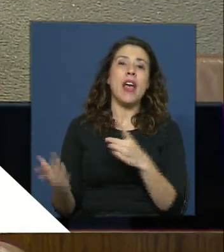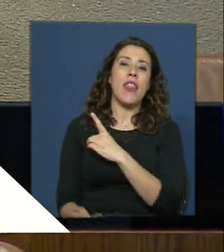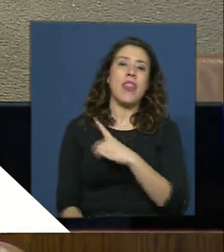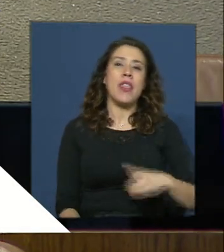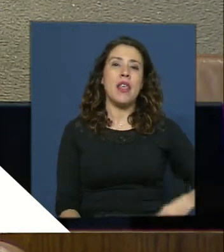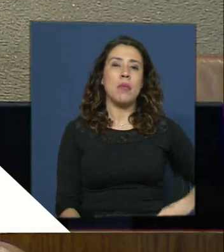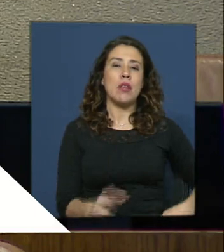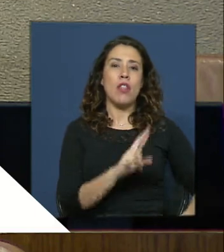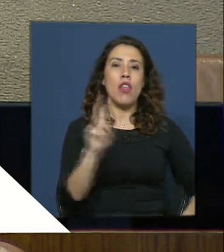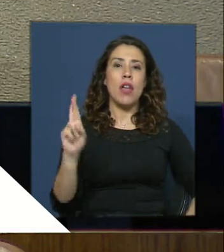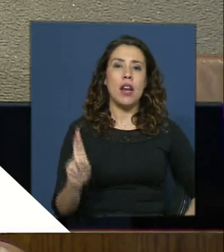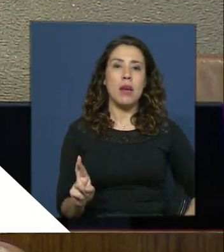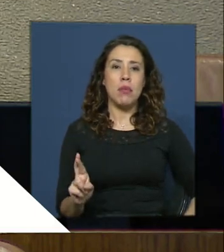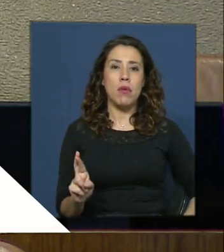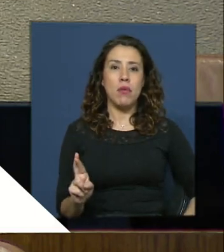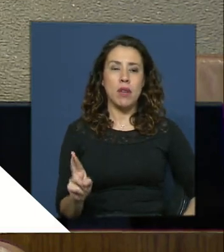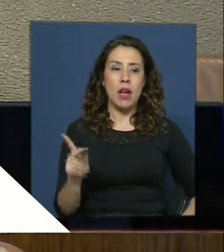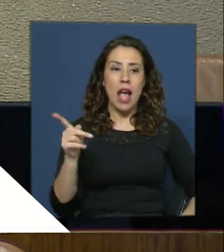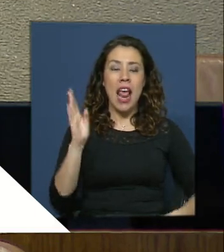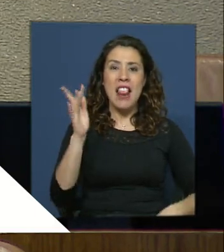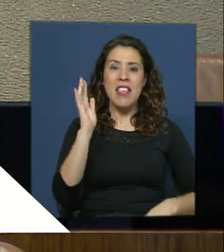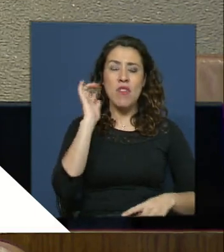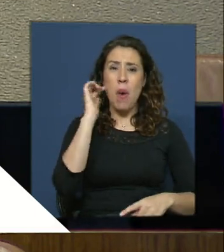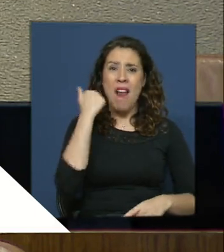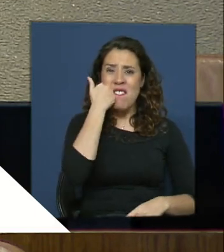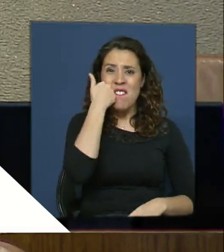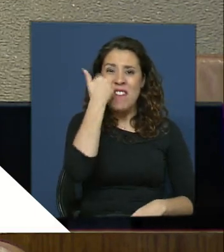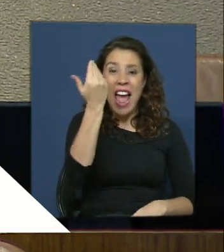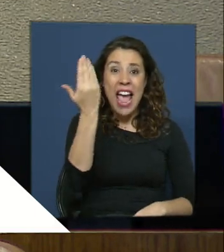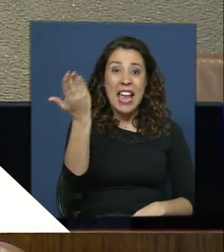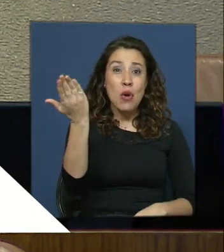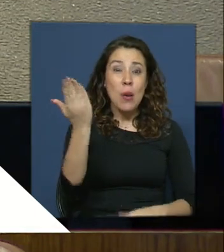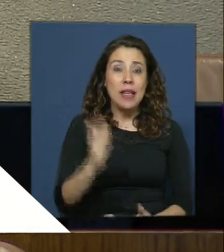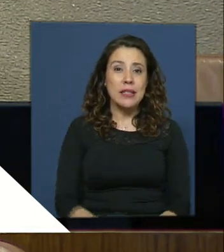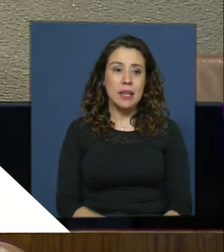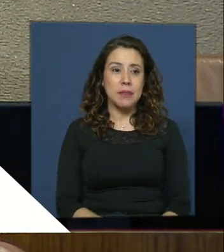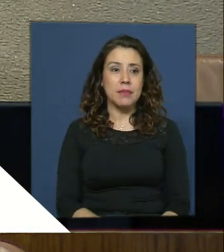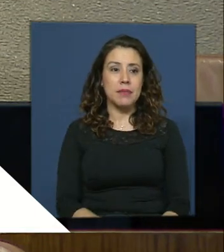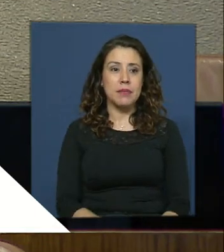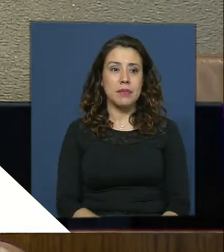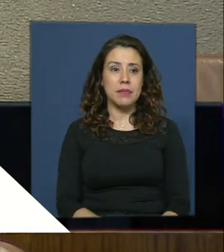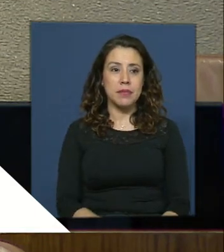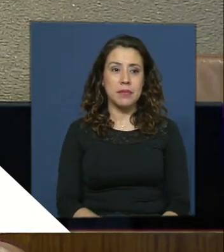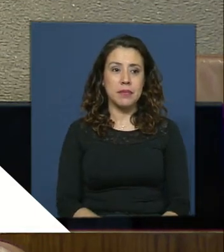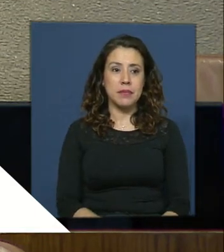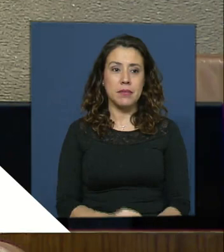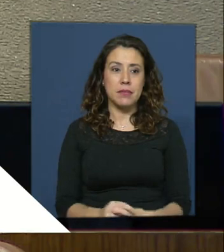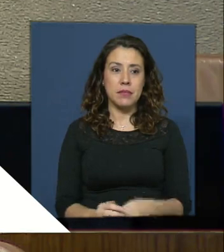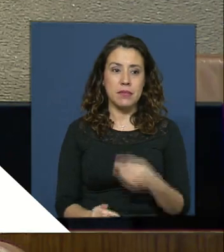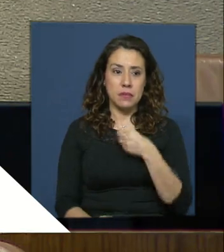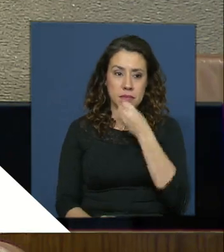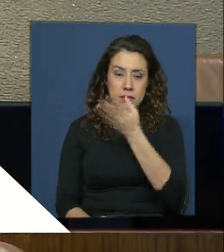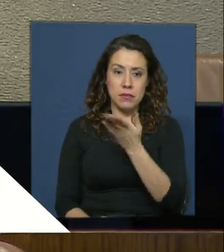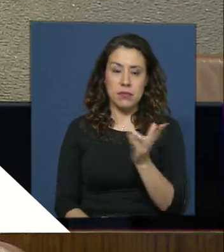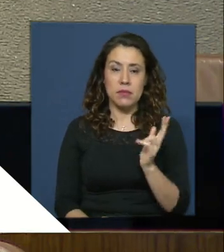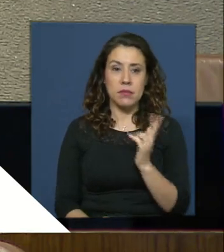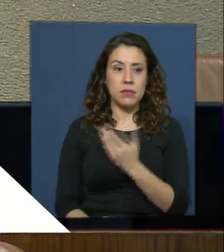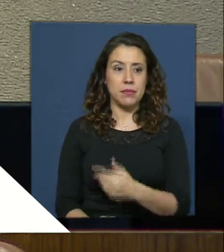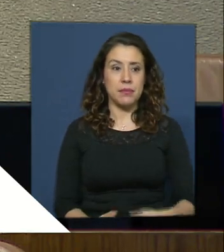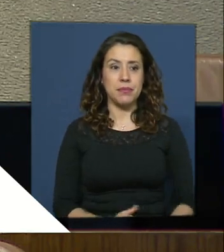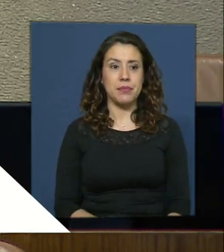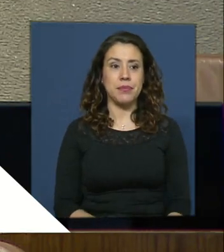diputado de la República. Se le debería caer la cara de vergüenza. Señor diputado. Estando ahí, por su intermedio, presidente, para que no